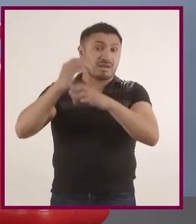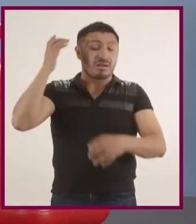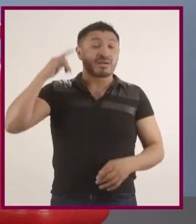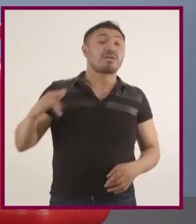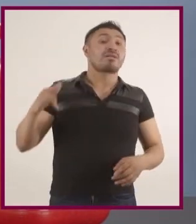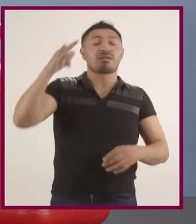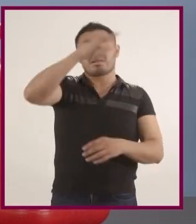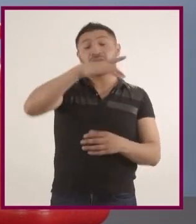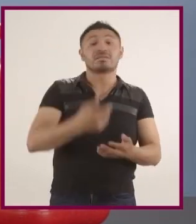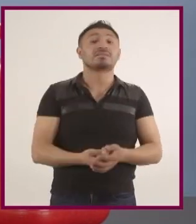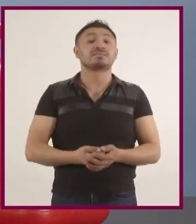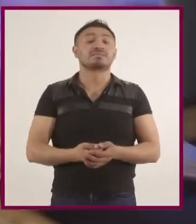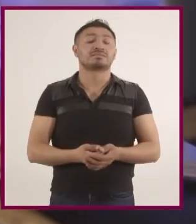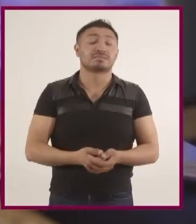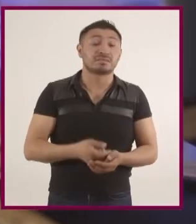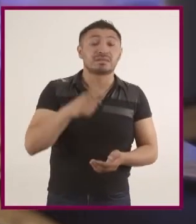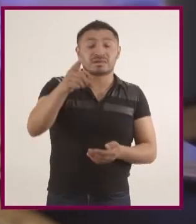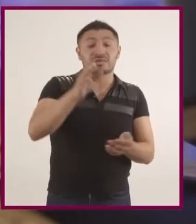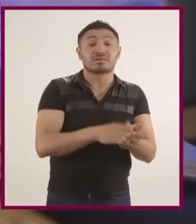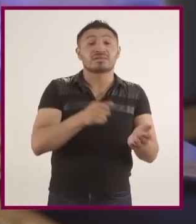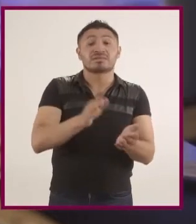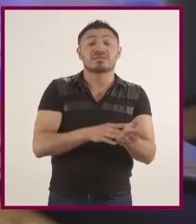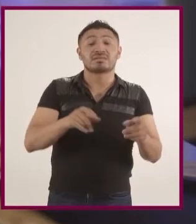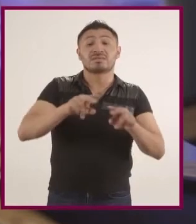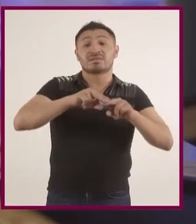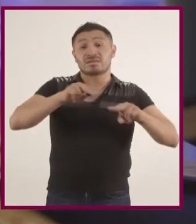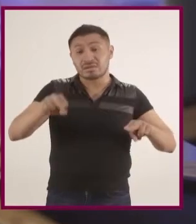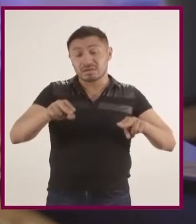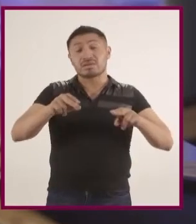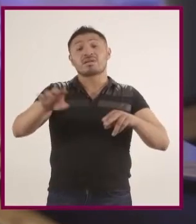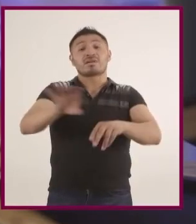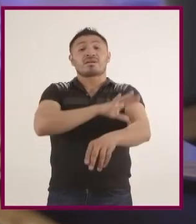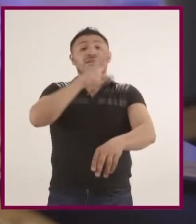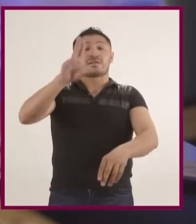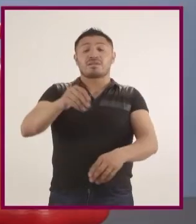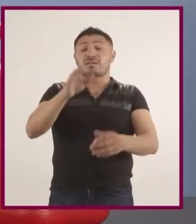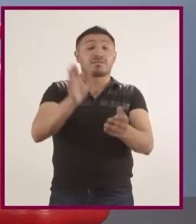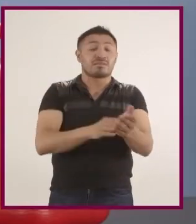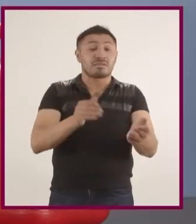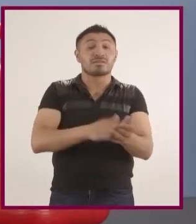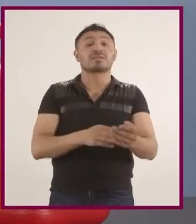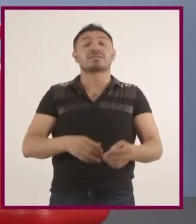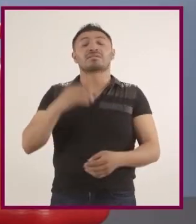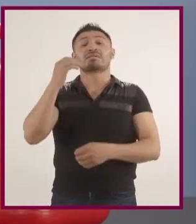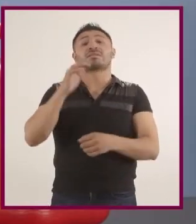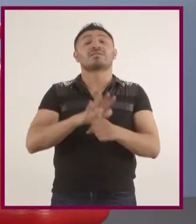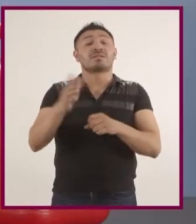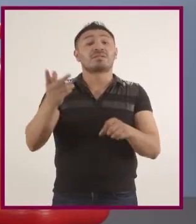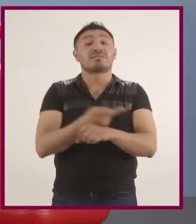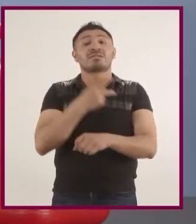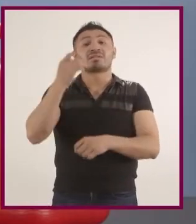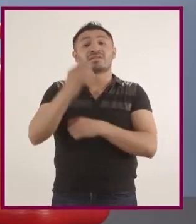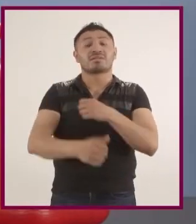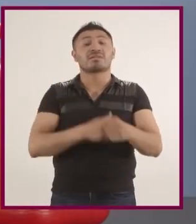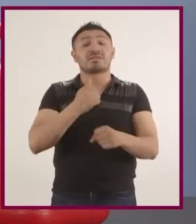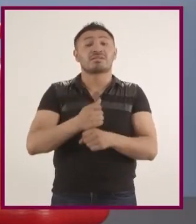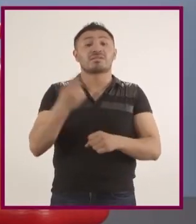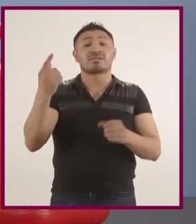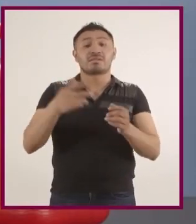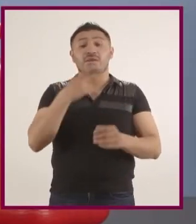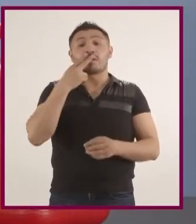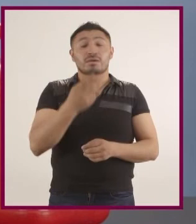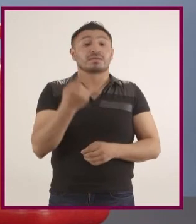electrónicos y no de papel Oye qué pasa con los residuos generados por fumar cada año un millón y medio de encendedores